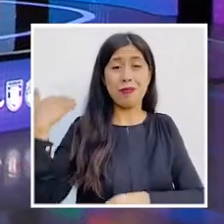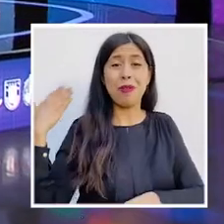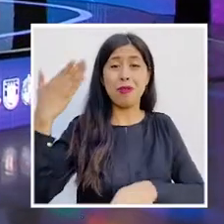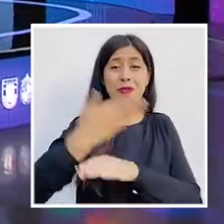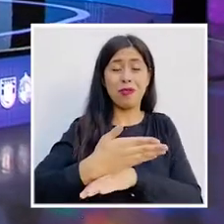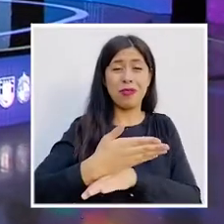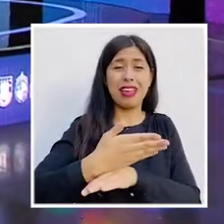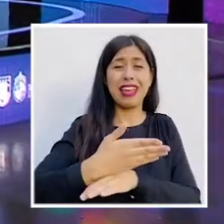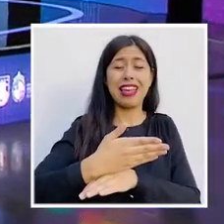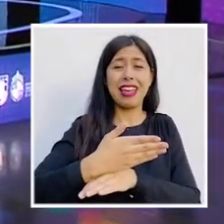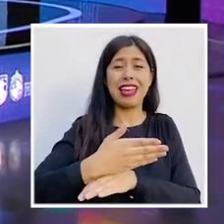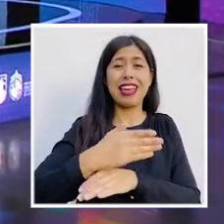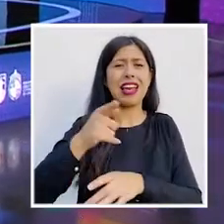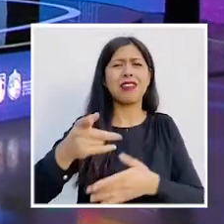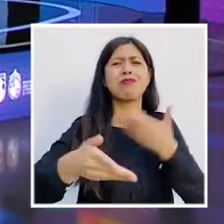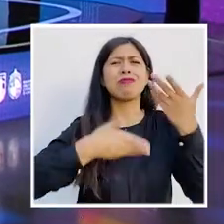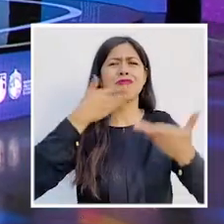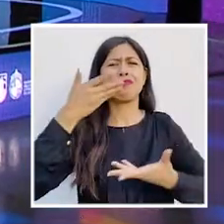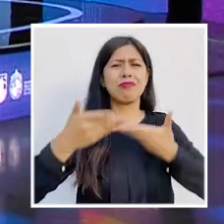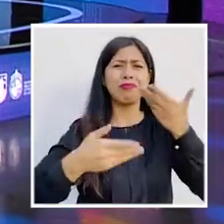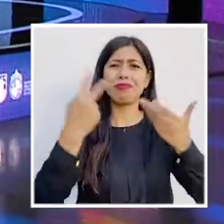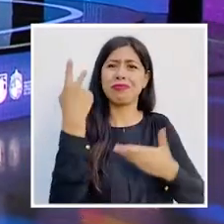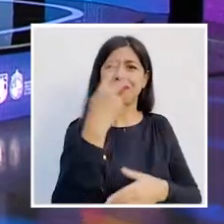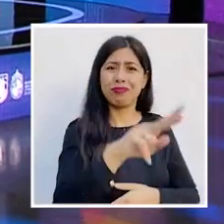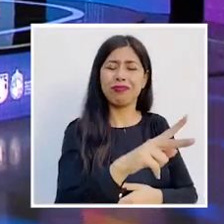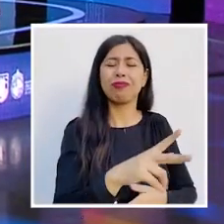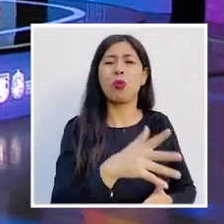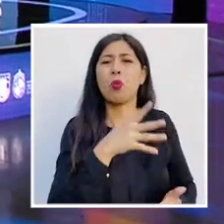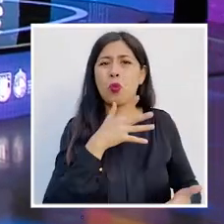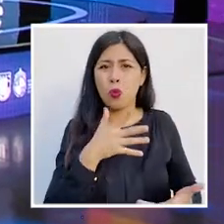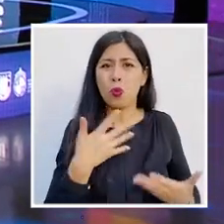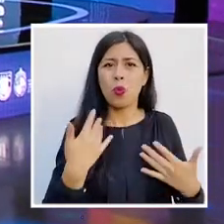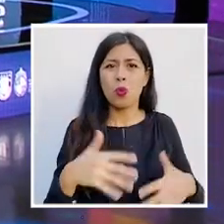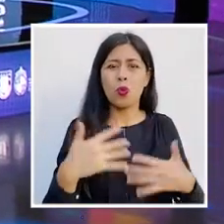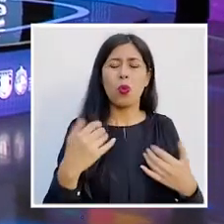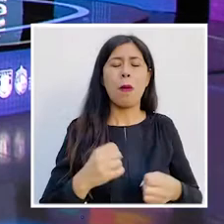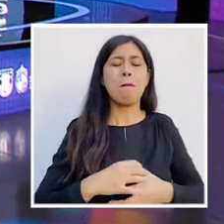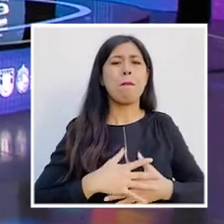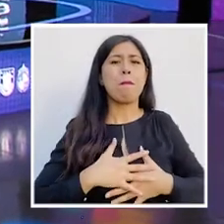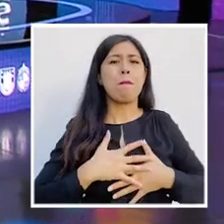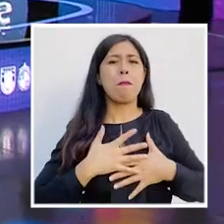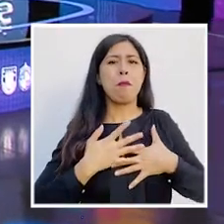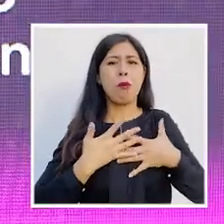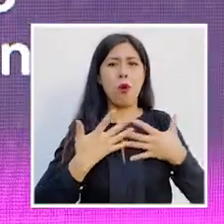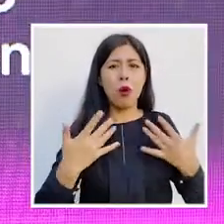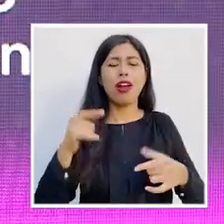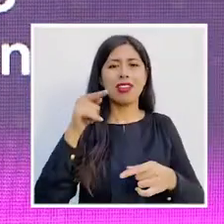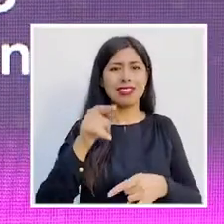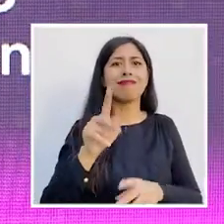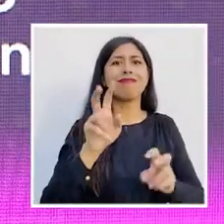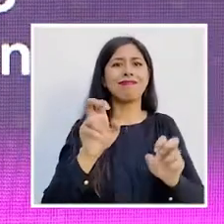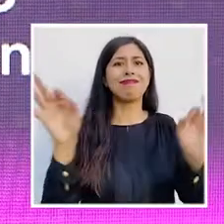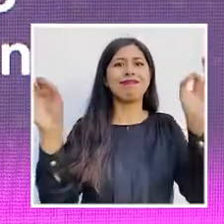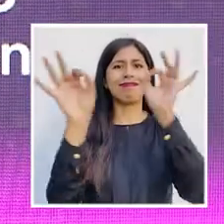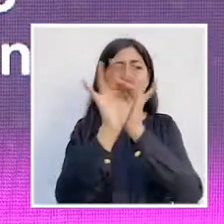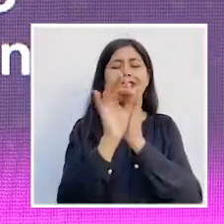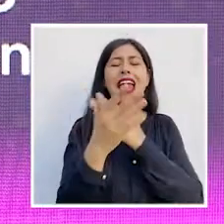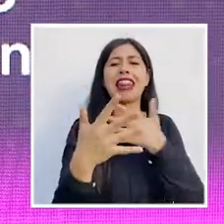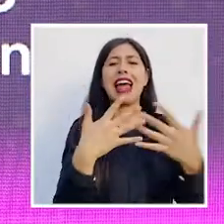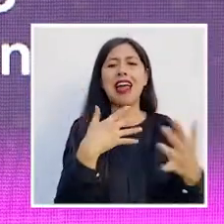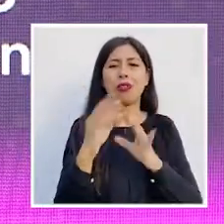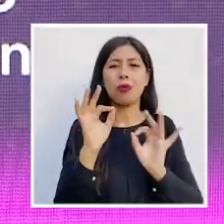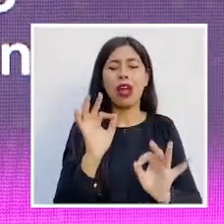pasado en Inkawasi cantaron la canción nacional. A ese nivel de emoción se llega debido a este fenómeno natural,